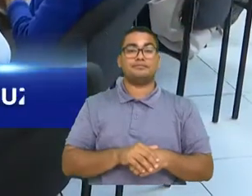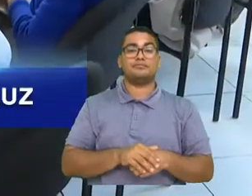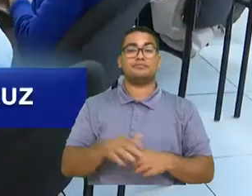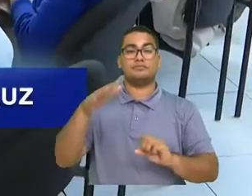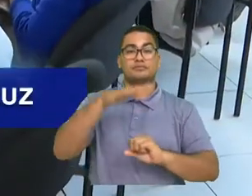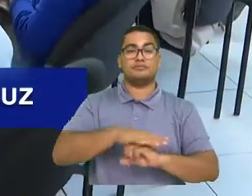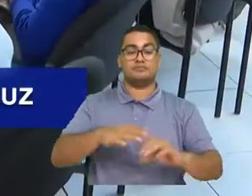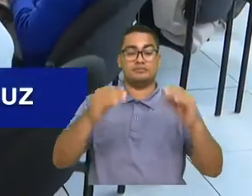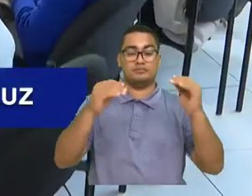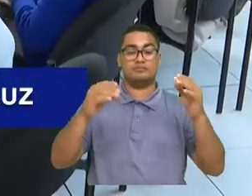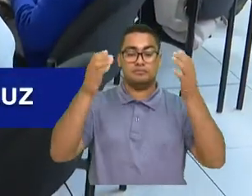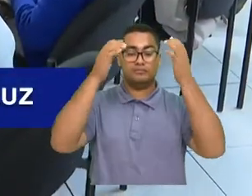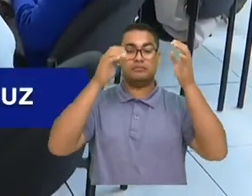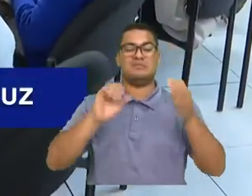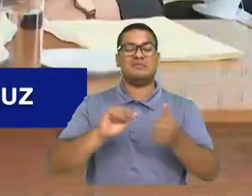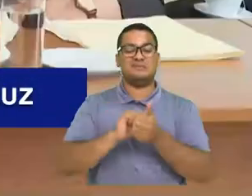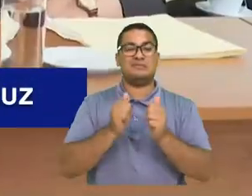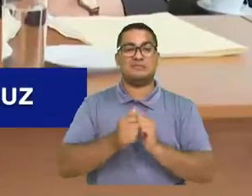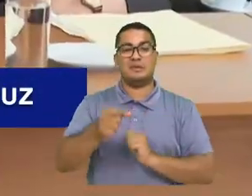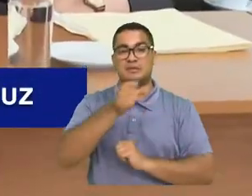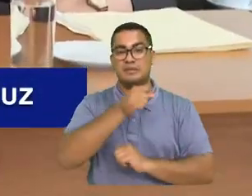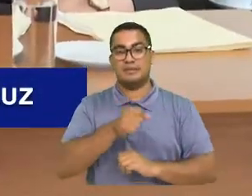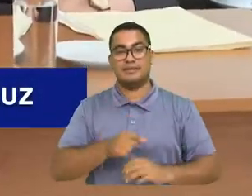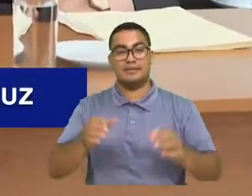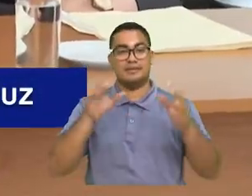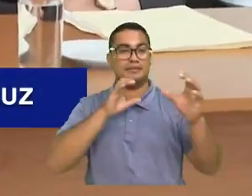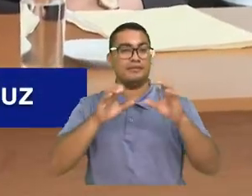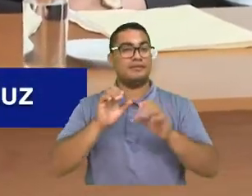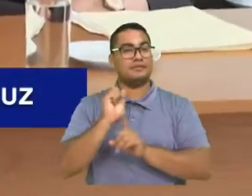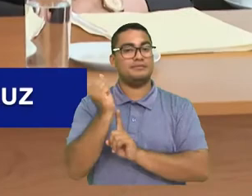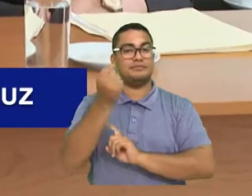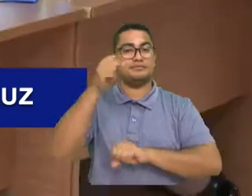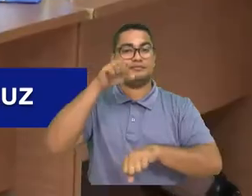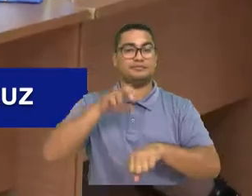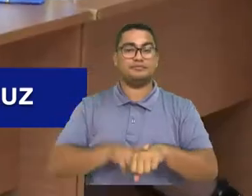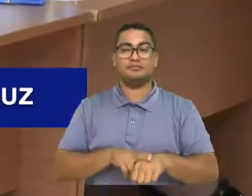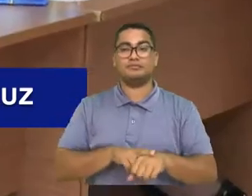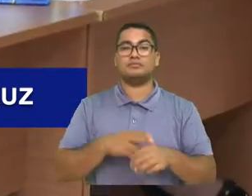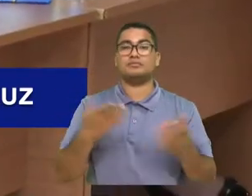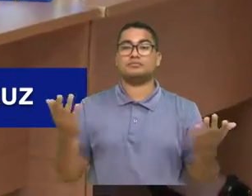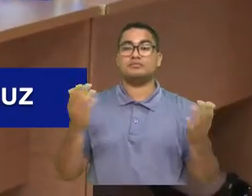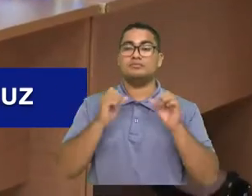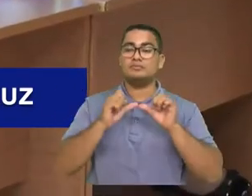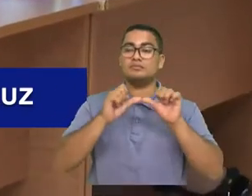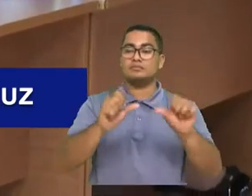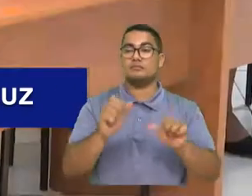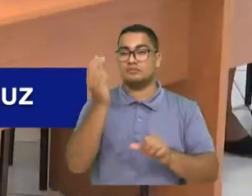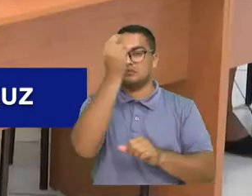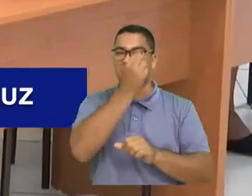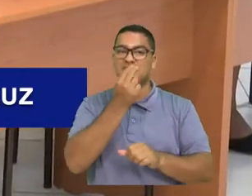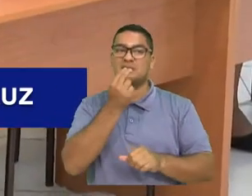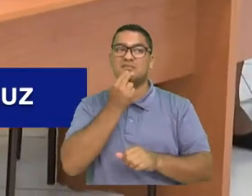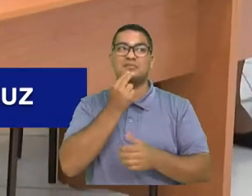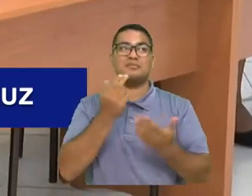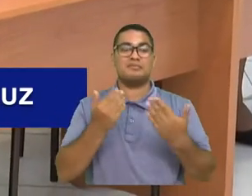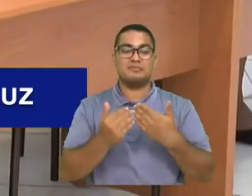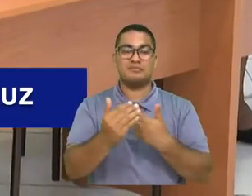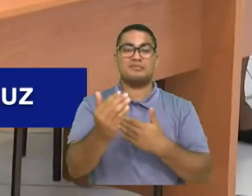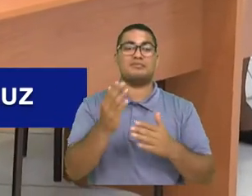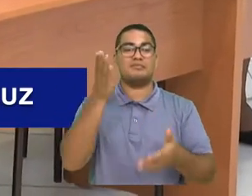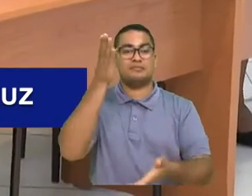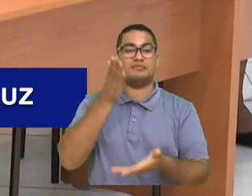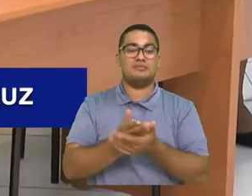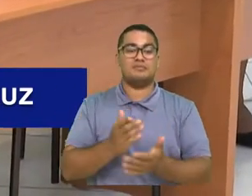de Educación, Cultura, Deportes y Medio de Comunicación de la Asamblea Nacional continúa con la consulta de cara al dictamen de